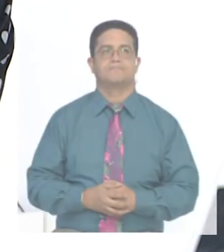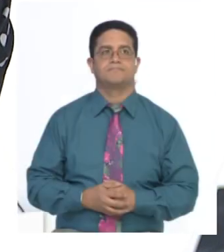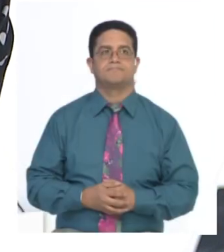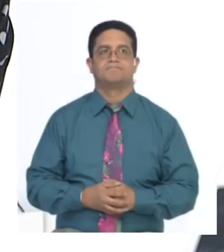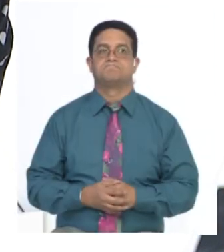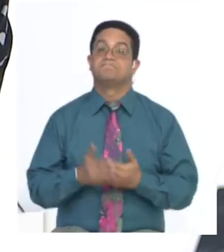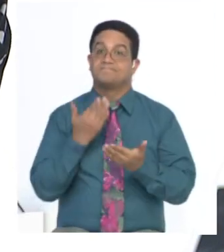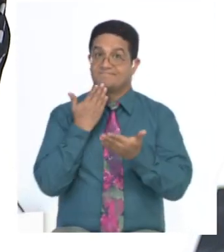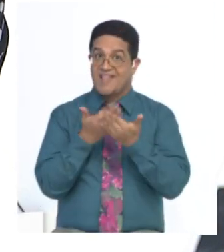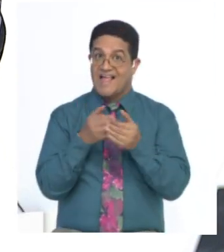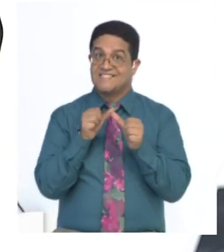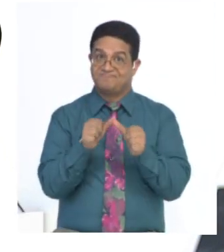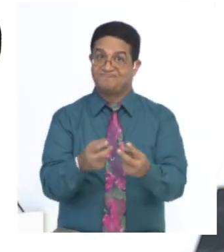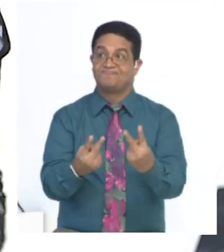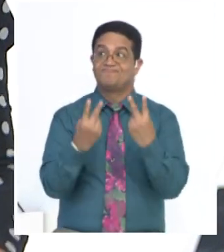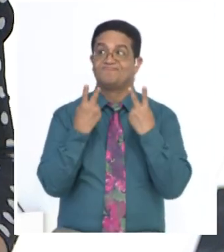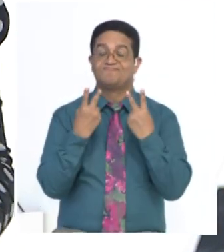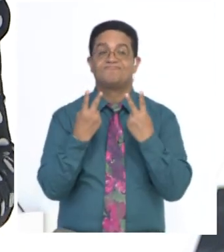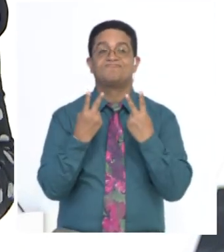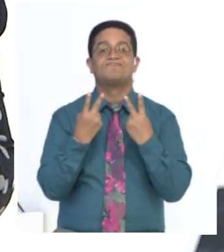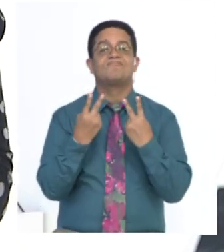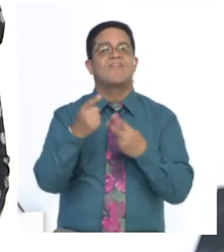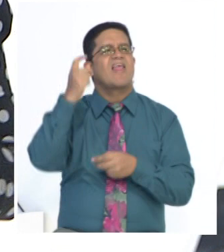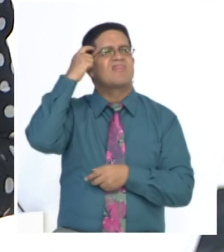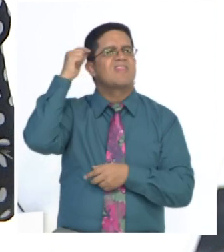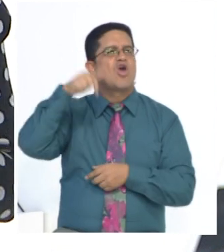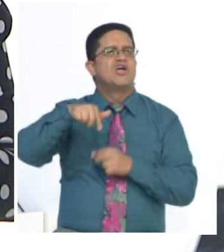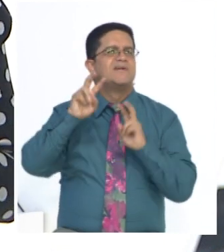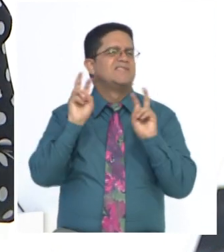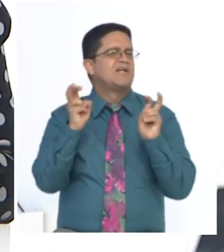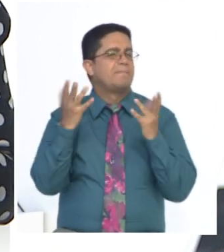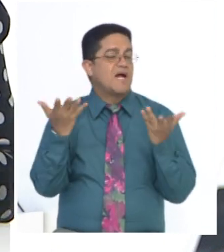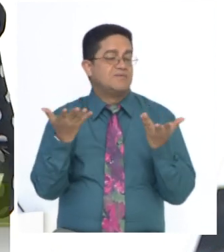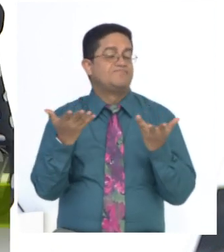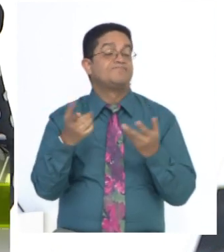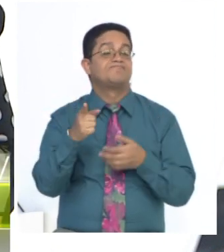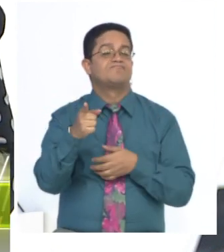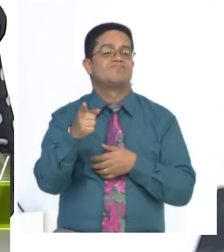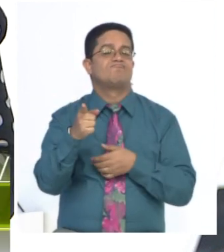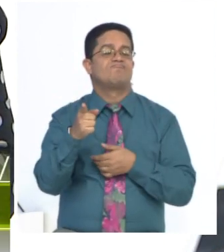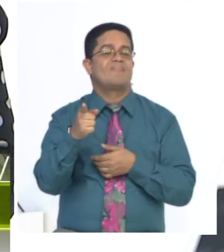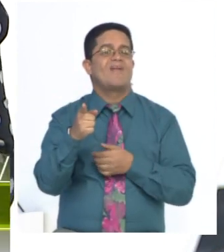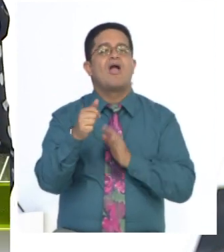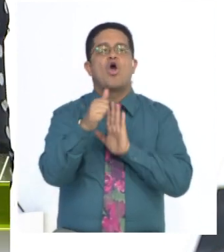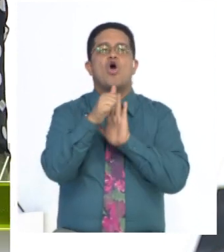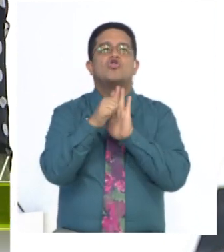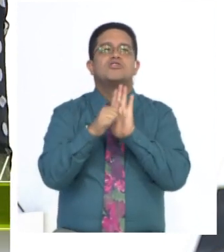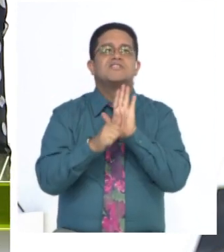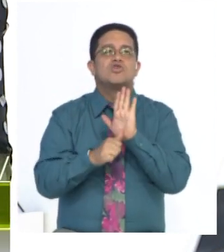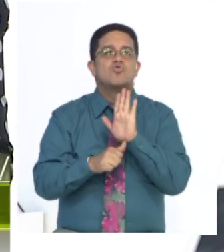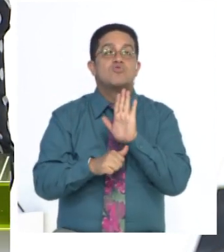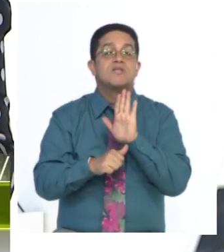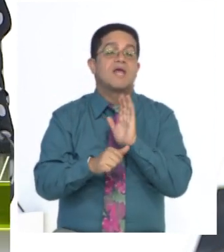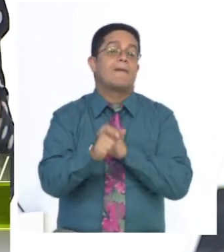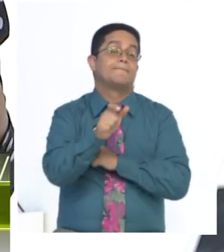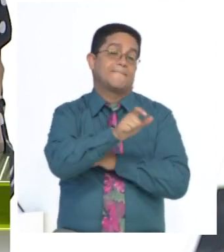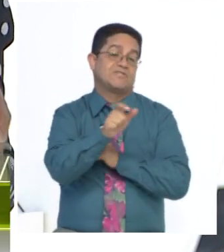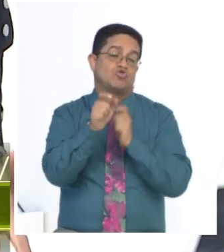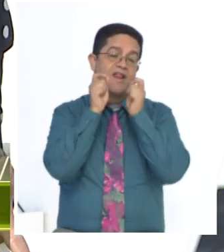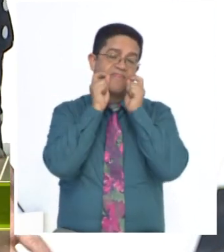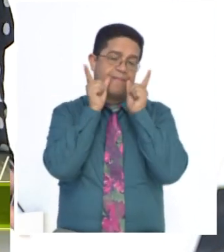Gracias por continuar en nuestra sintonía. El día de hoy estamos hablando sobre la realización de cirugías con pacientes despiertos en la parte